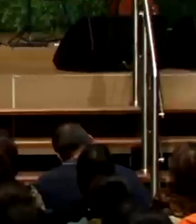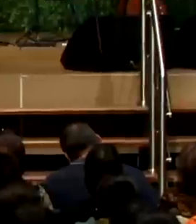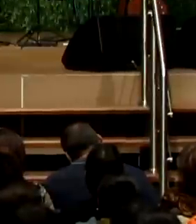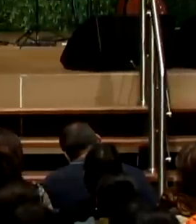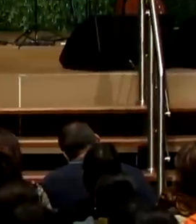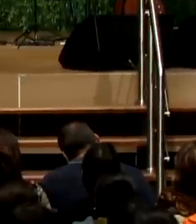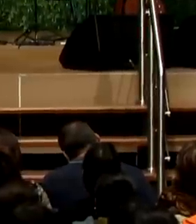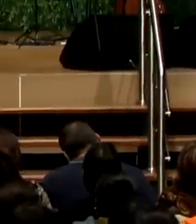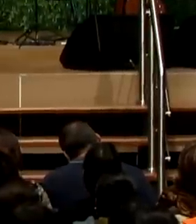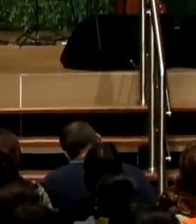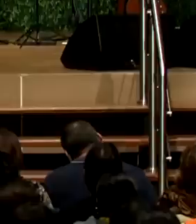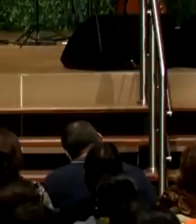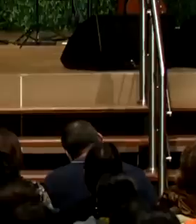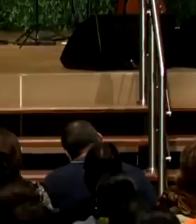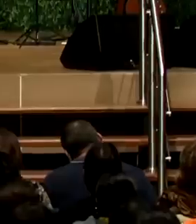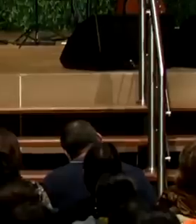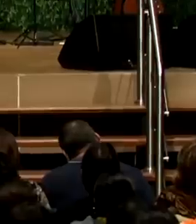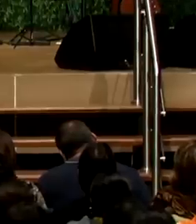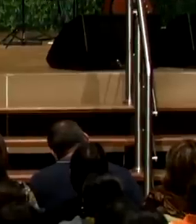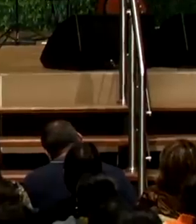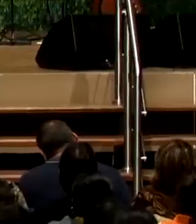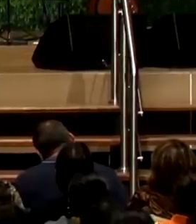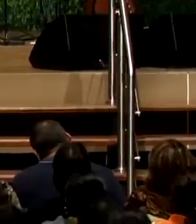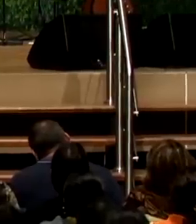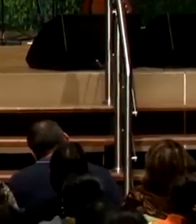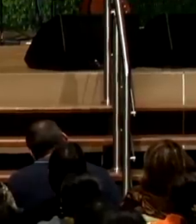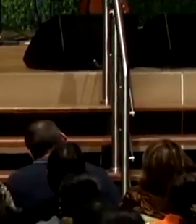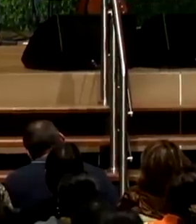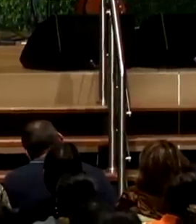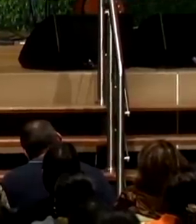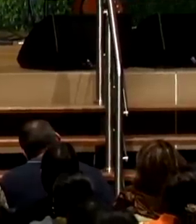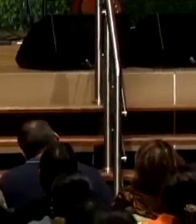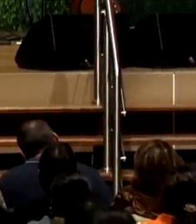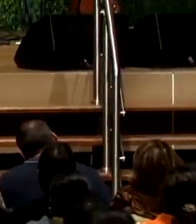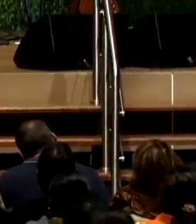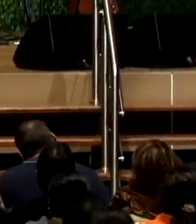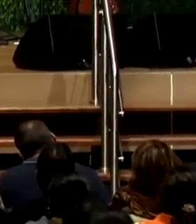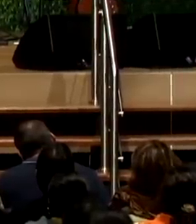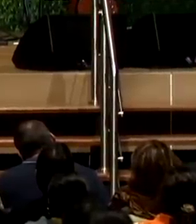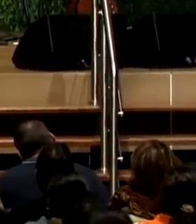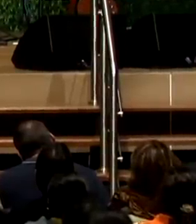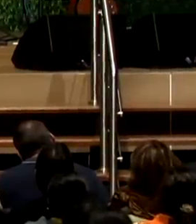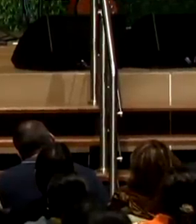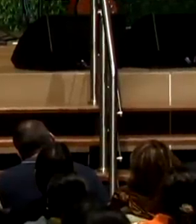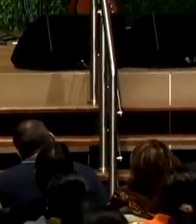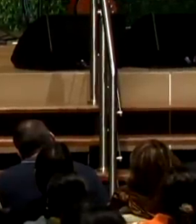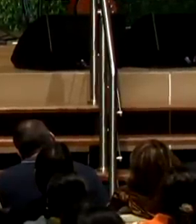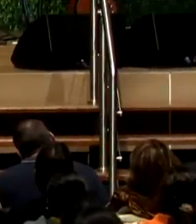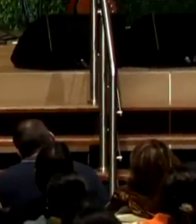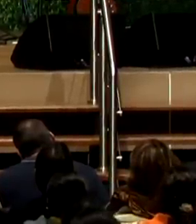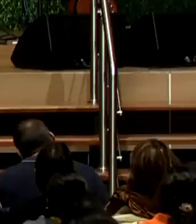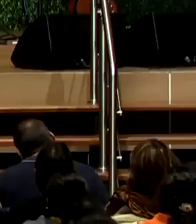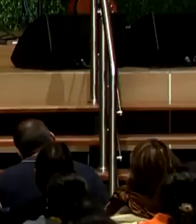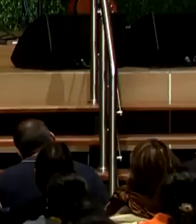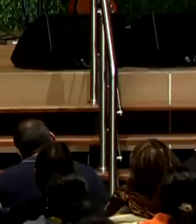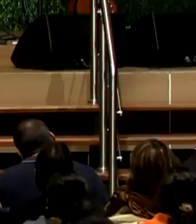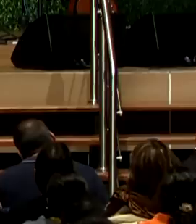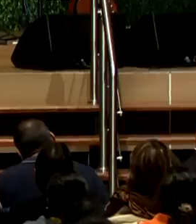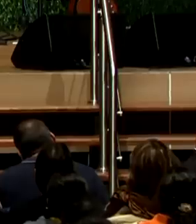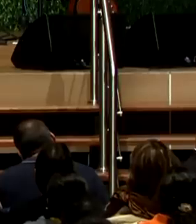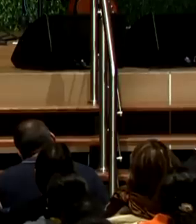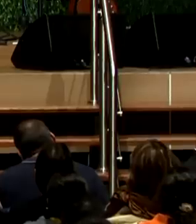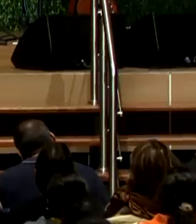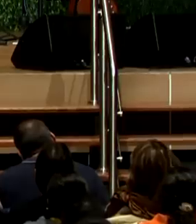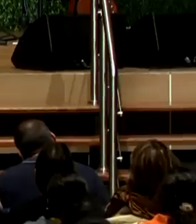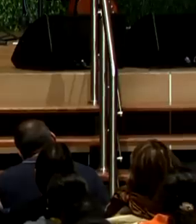A los meses me quedé sin trabajo. Pero como me decían, tenés que pelear la batalla. Cuando sentí, me dieron un trabajo extraordinario que jamás